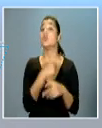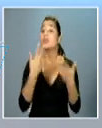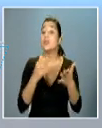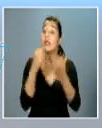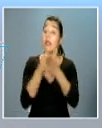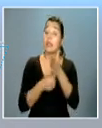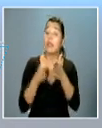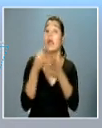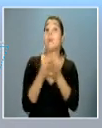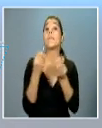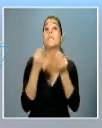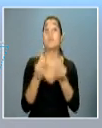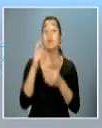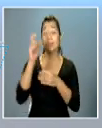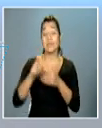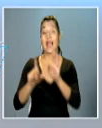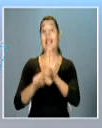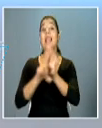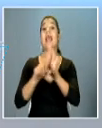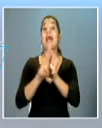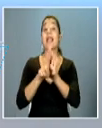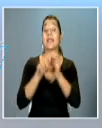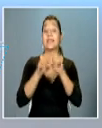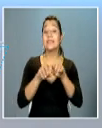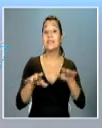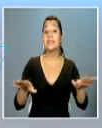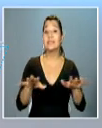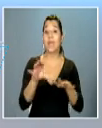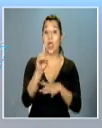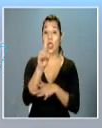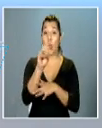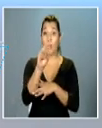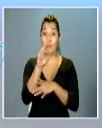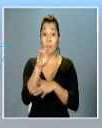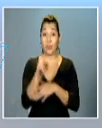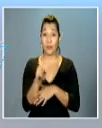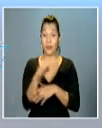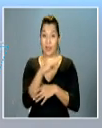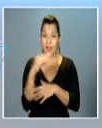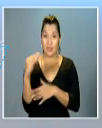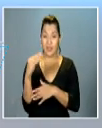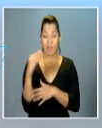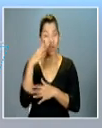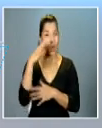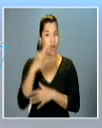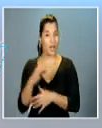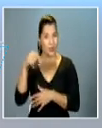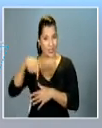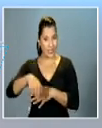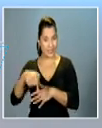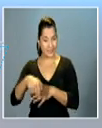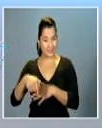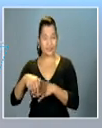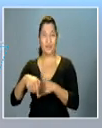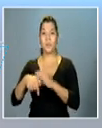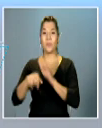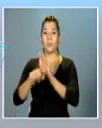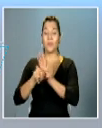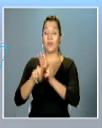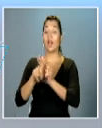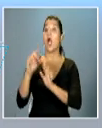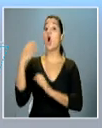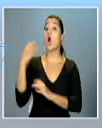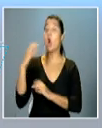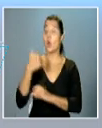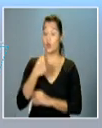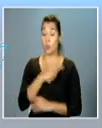necesidad de la ley de extinción de dominio y la Asamblea Legislativa la tiene ahí empantanada y no creo que en esta gestión legislativa se apruebe. Entonces, en Colombia hubo